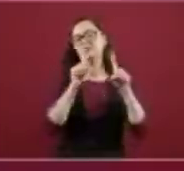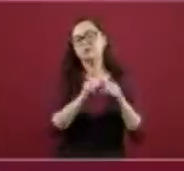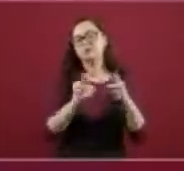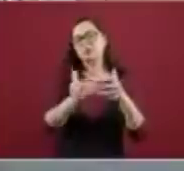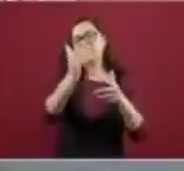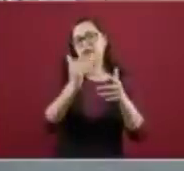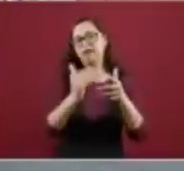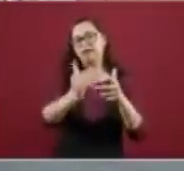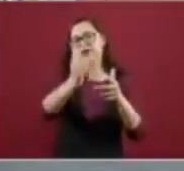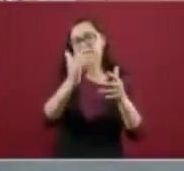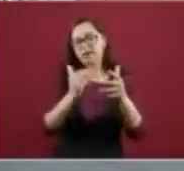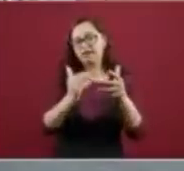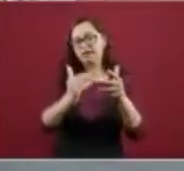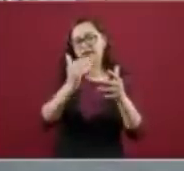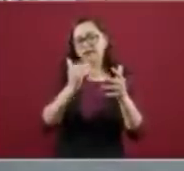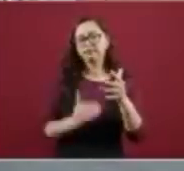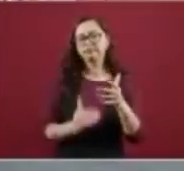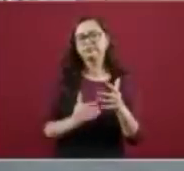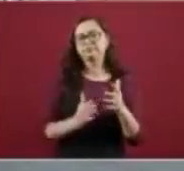Ya